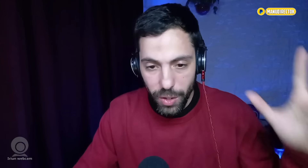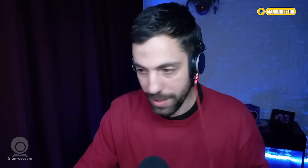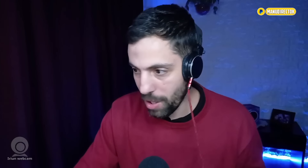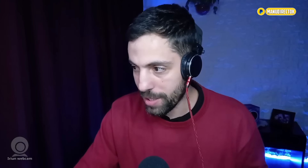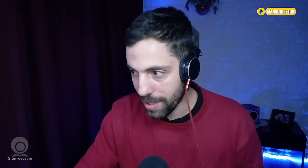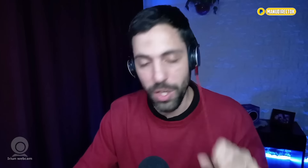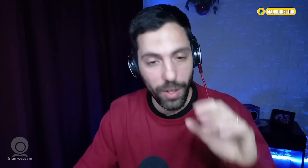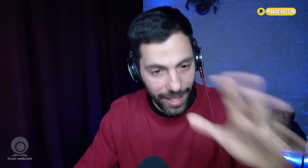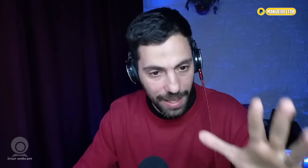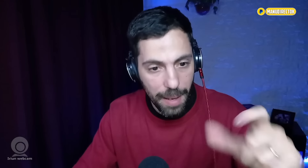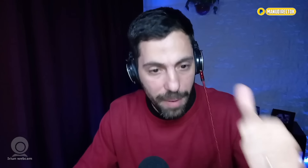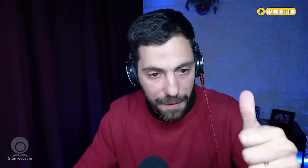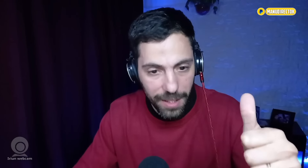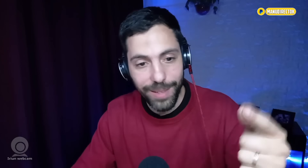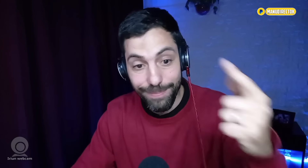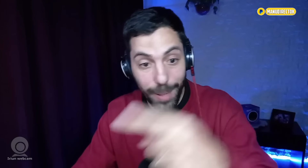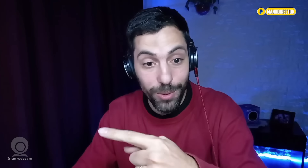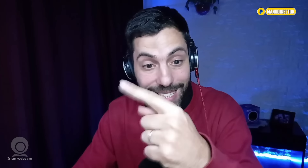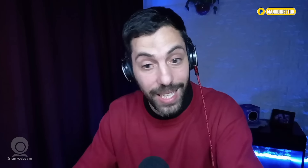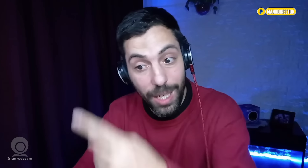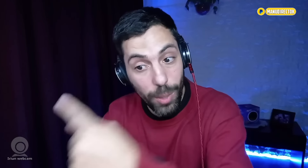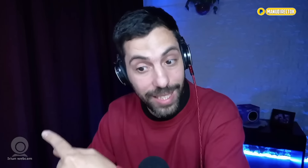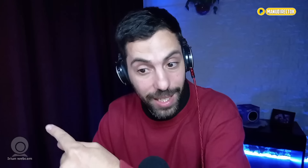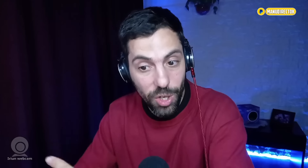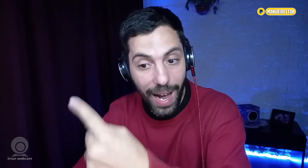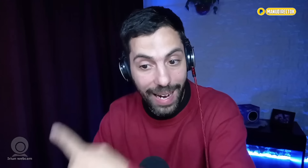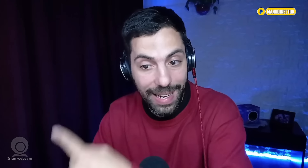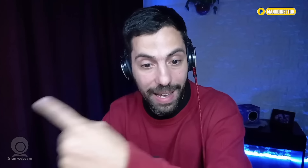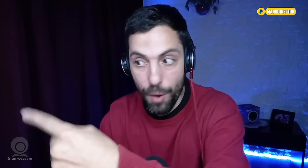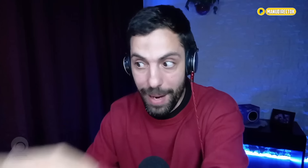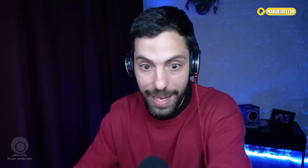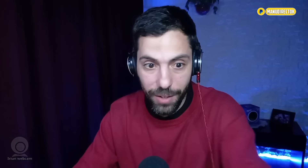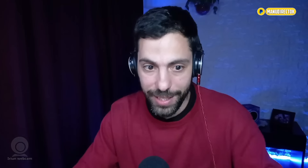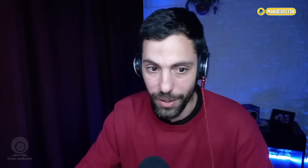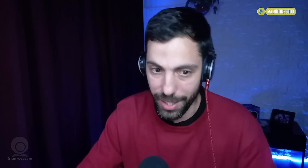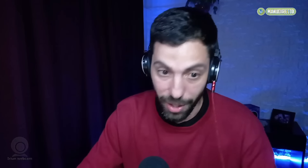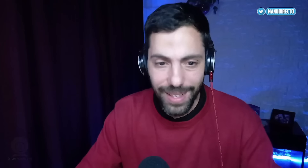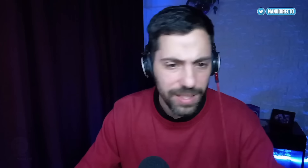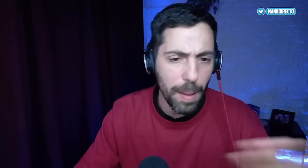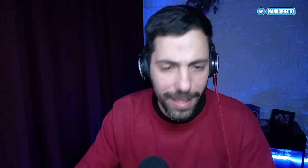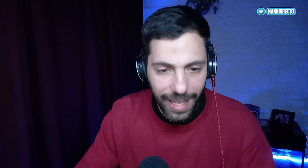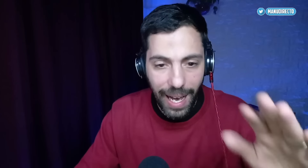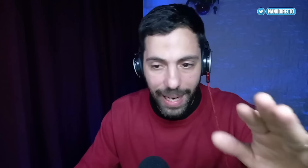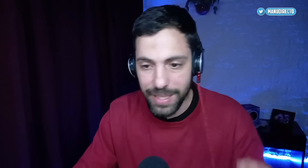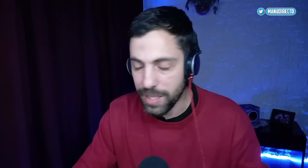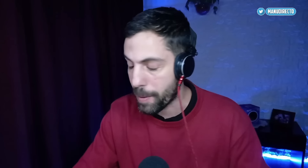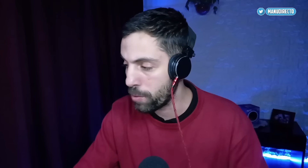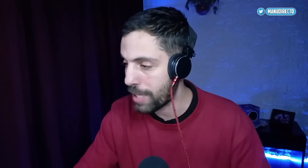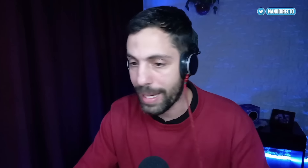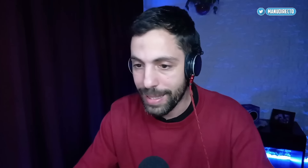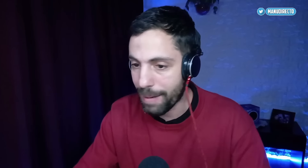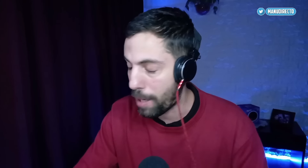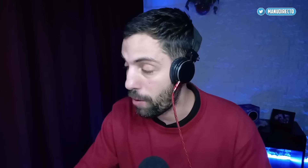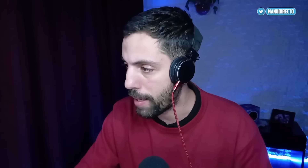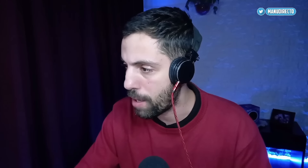son donaciones y qué sé yo. Está bien, perfecto. Pregúntense qué hubiese hecho Arena y FMLN con estas donaciones. Simplemente háganse esa pregunta